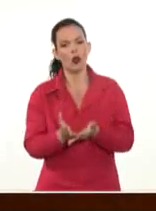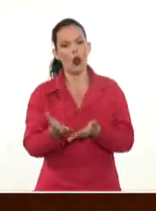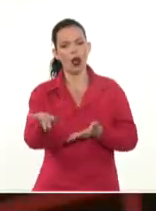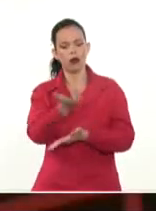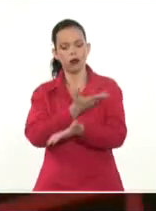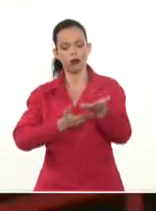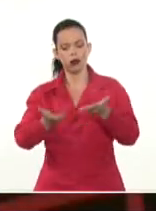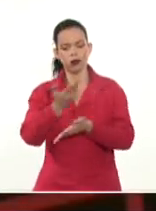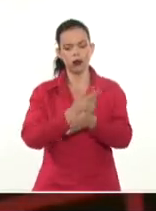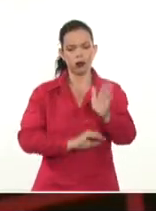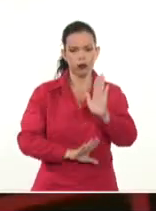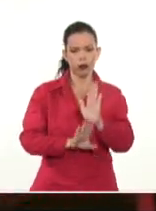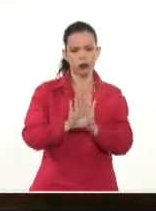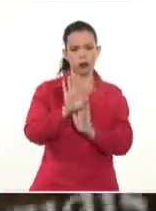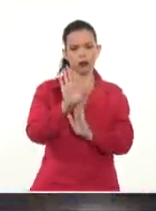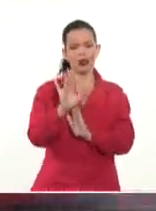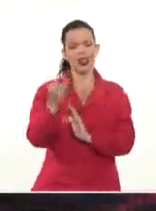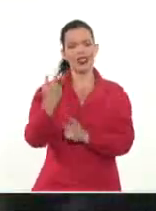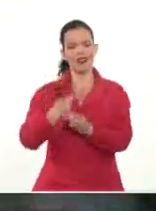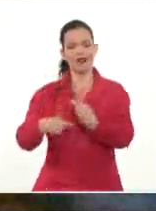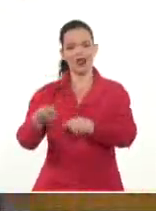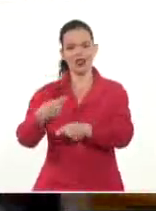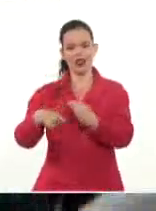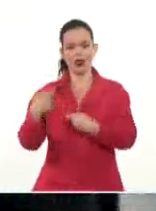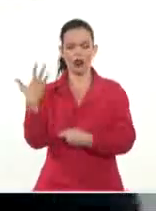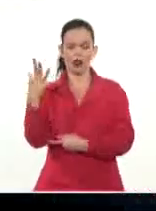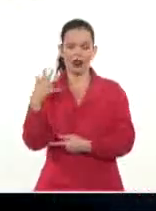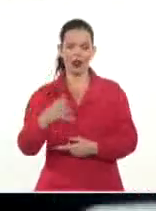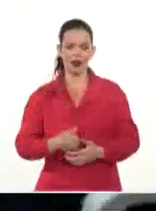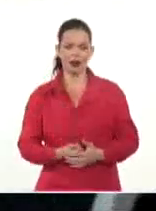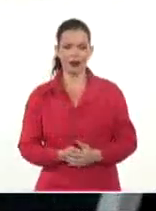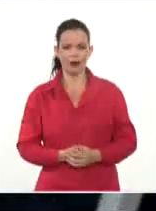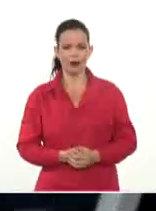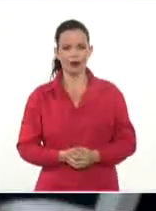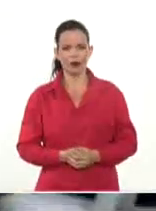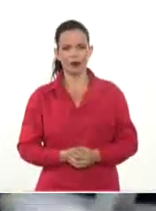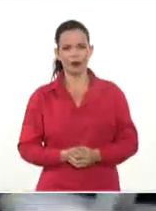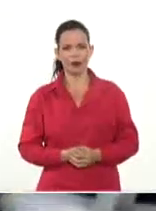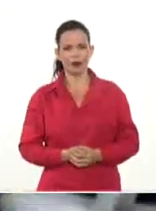comercio y la inversión extranjera. Carlos Manuel Gallardo, Sistema Informativo de la Televisión Cubana.